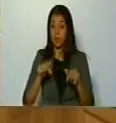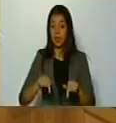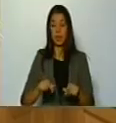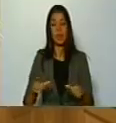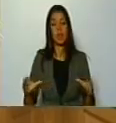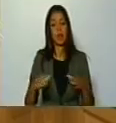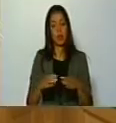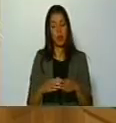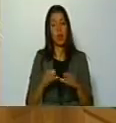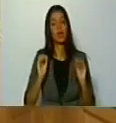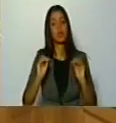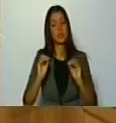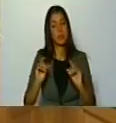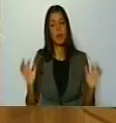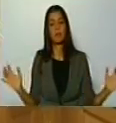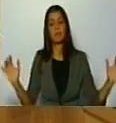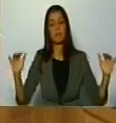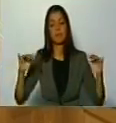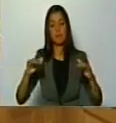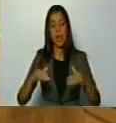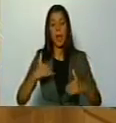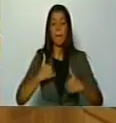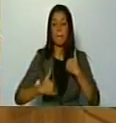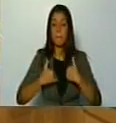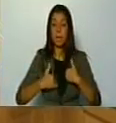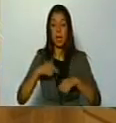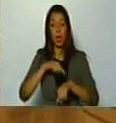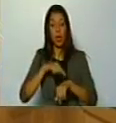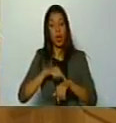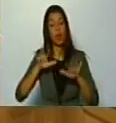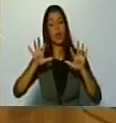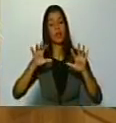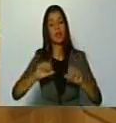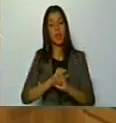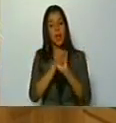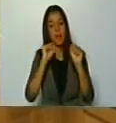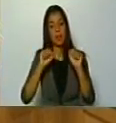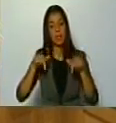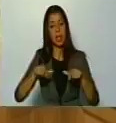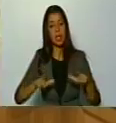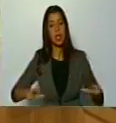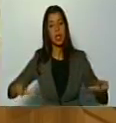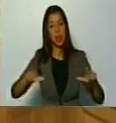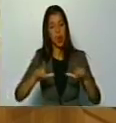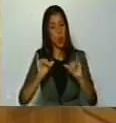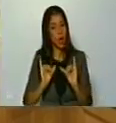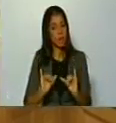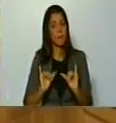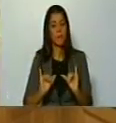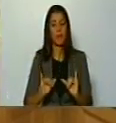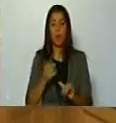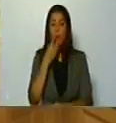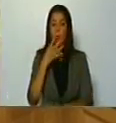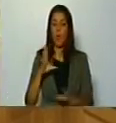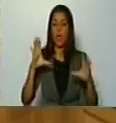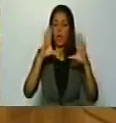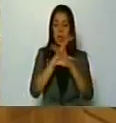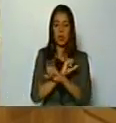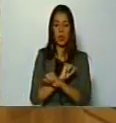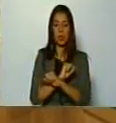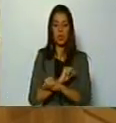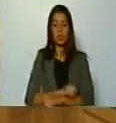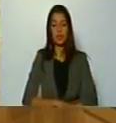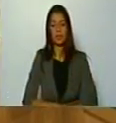sesión ordinaria para el día miércoles a las 10 de la mañana en este salón protocolar. Buenas noches.